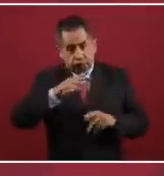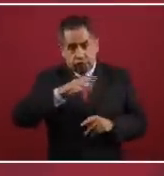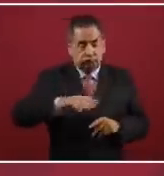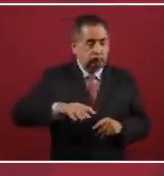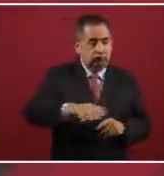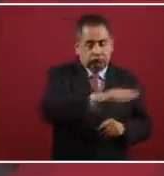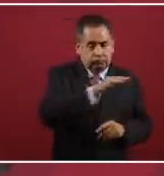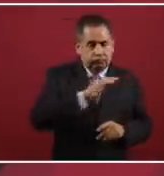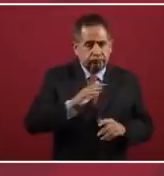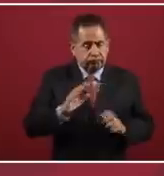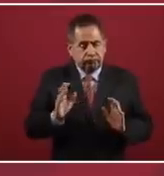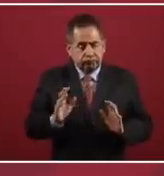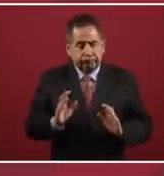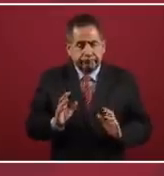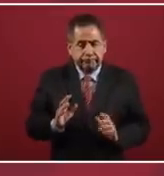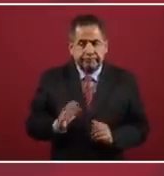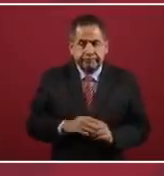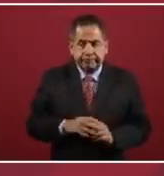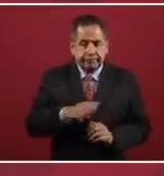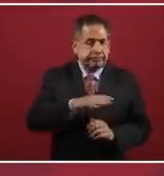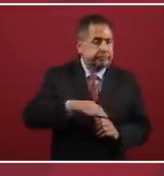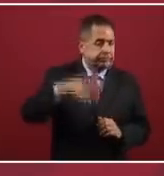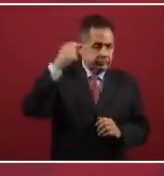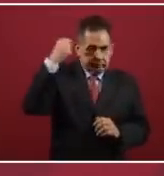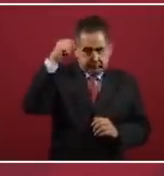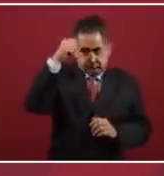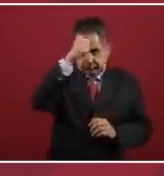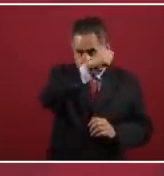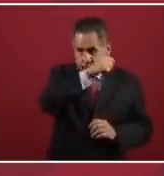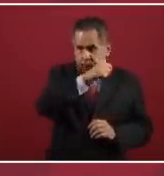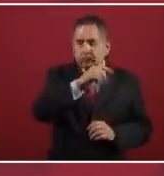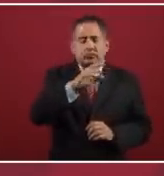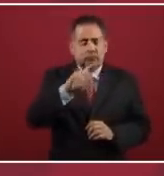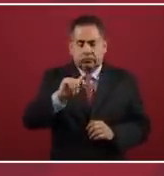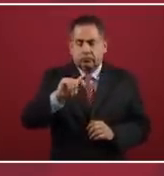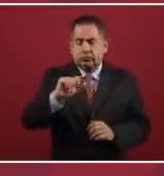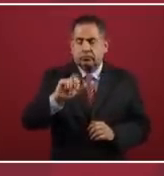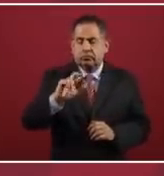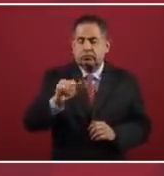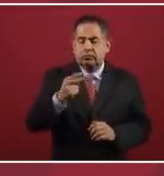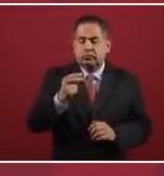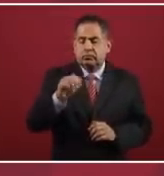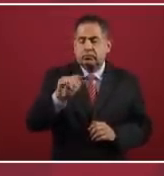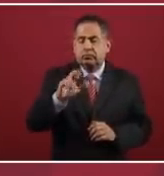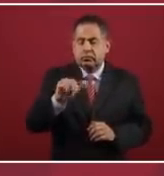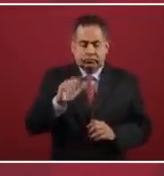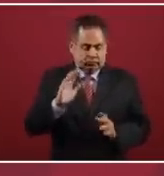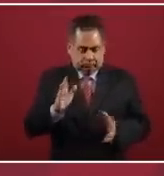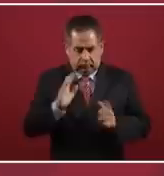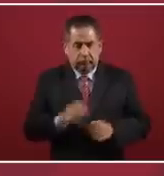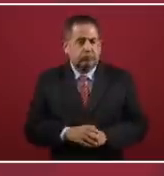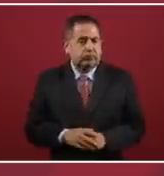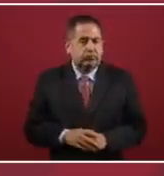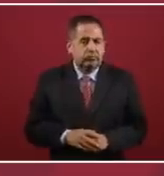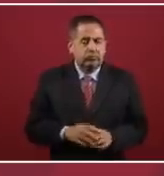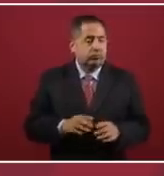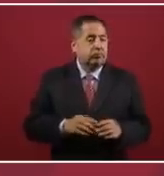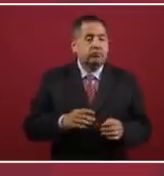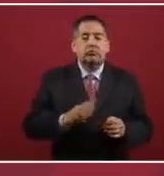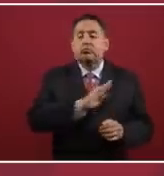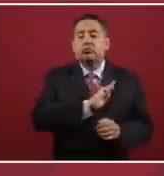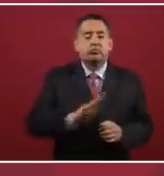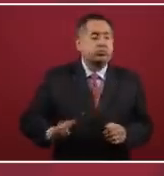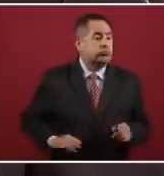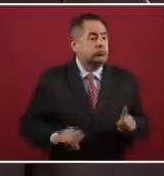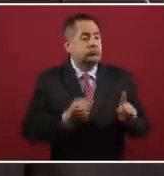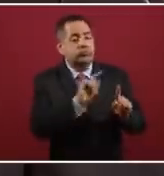toda la zona tarahumara, bueno, los principales municipios de